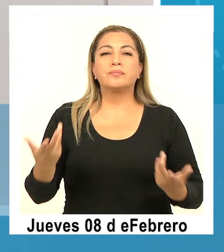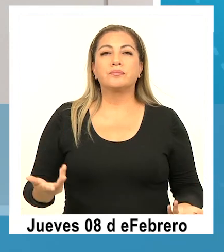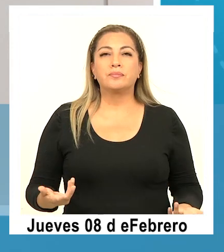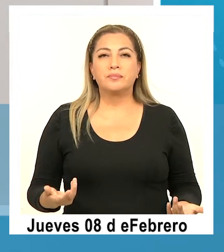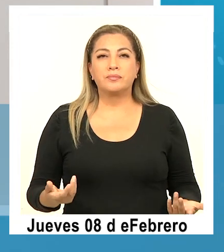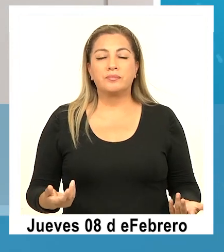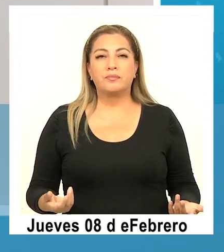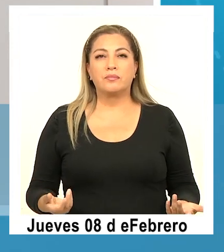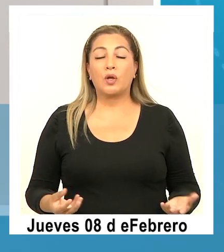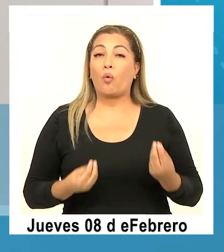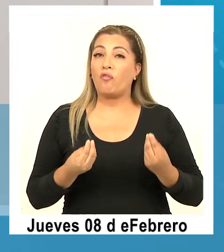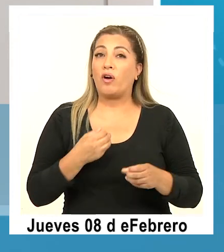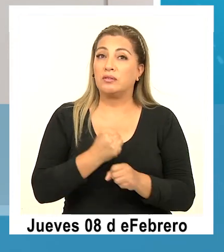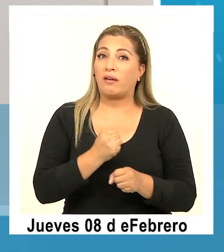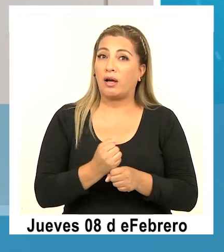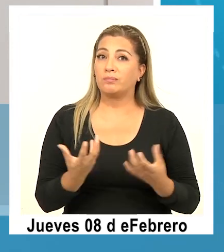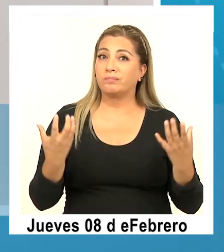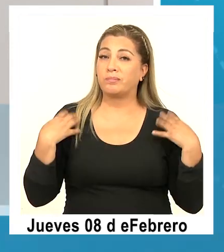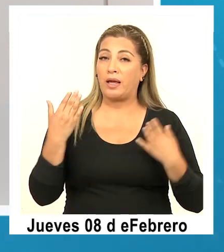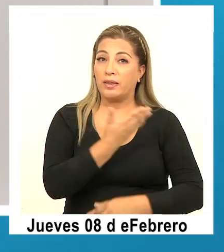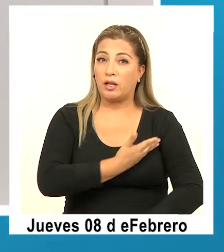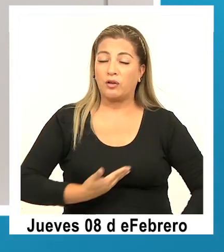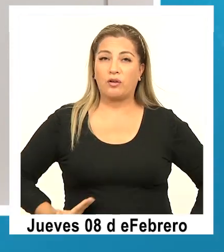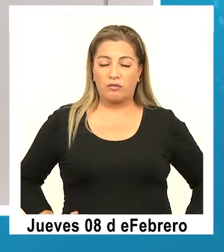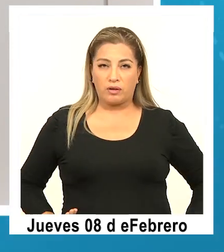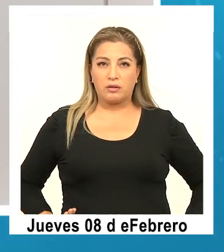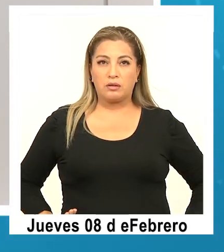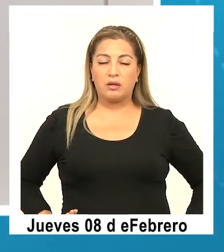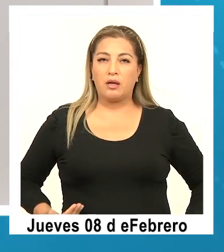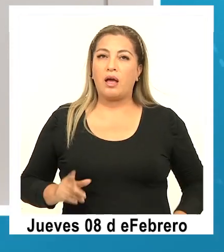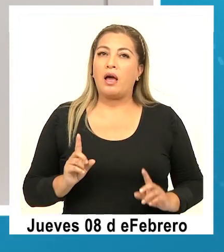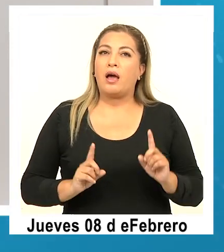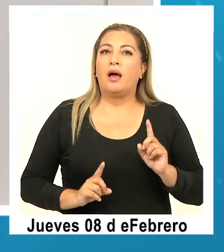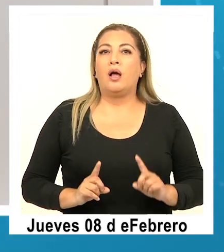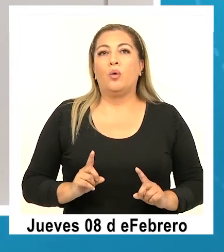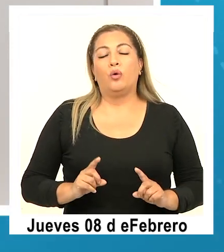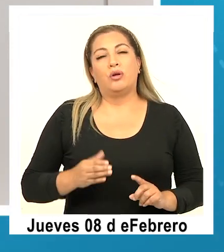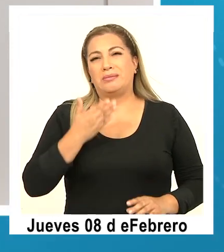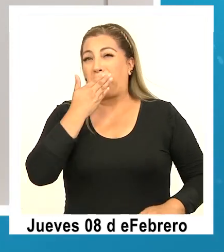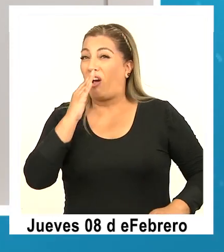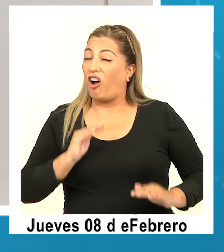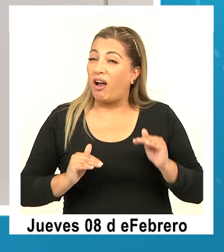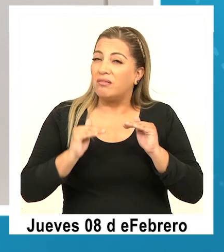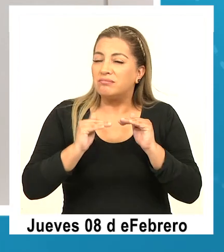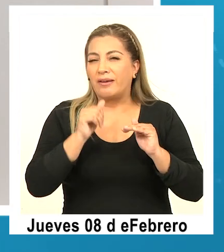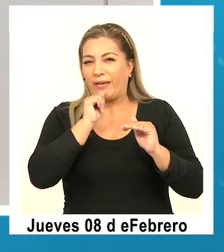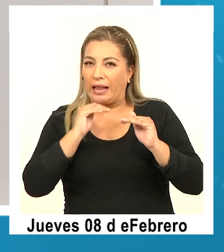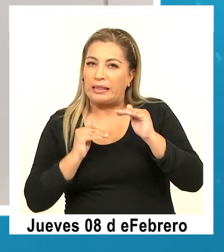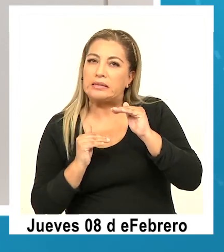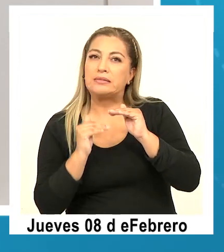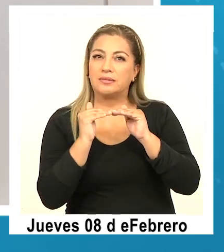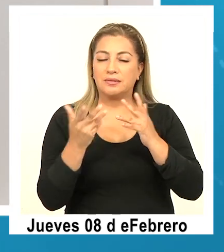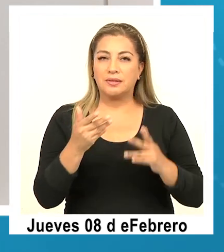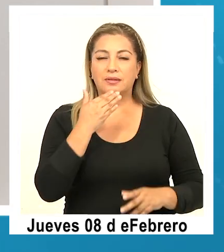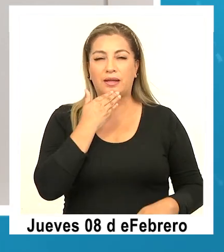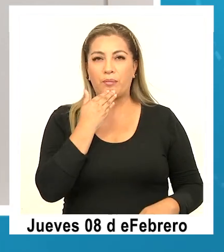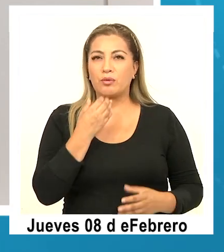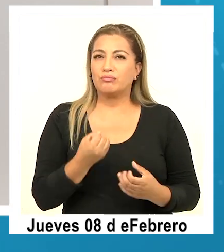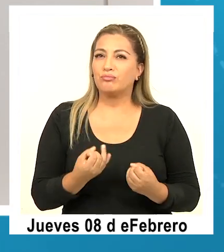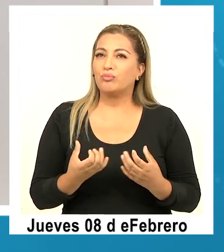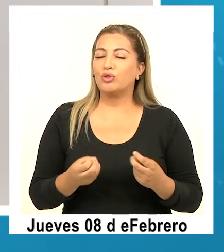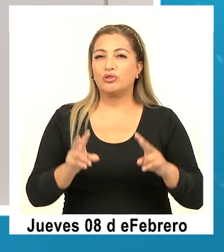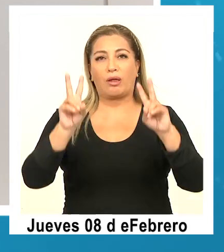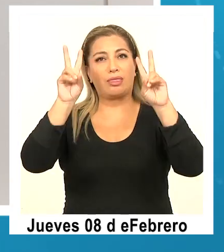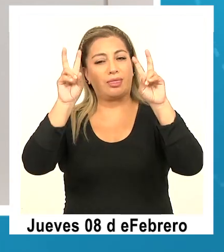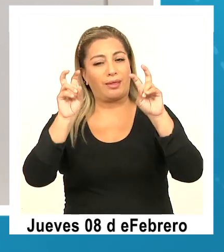una buena gestión del gobierno, pese a que no está en el óptimo, por supuesto. Hay un montón de